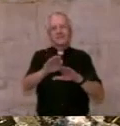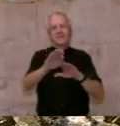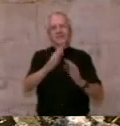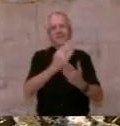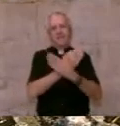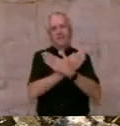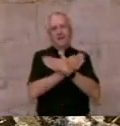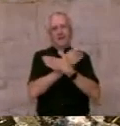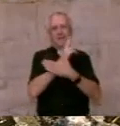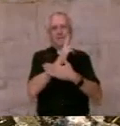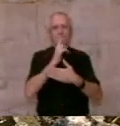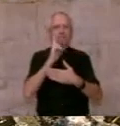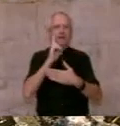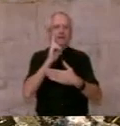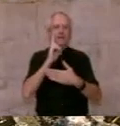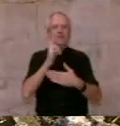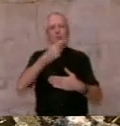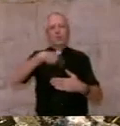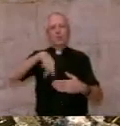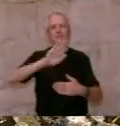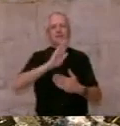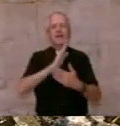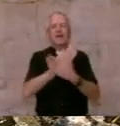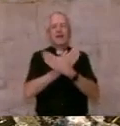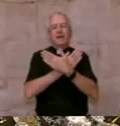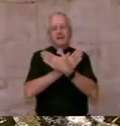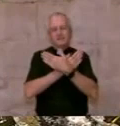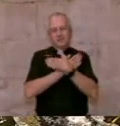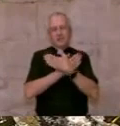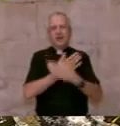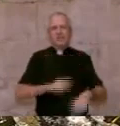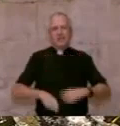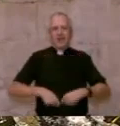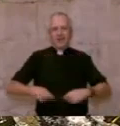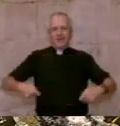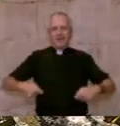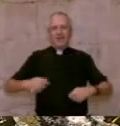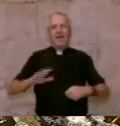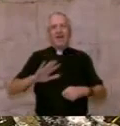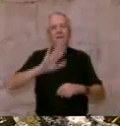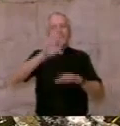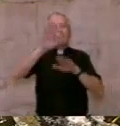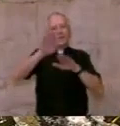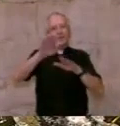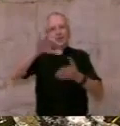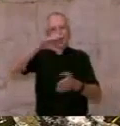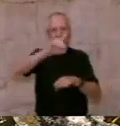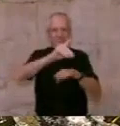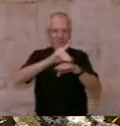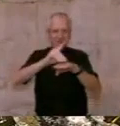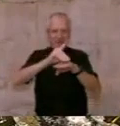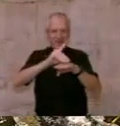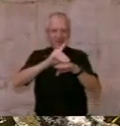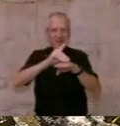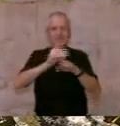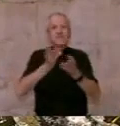Madre, Nuestra Señora de la Cinta, celestial patrona de la diócesis, que ha ayudado por ella